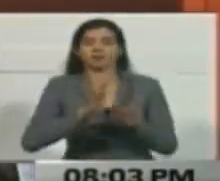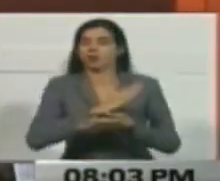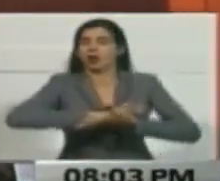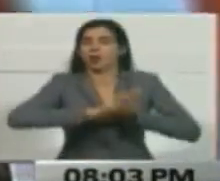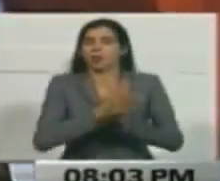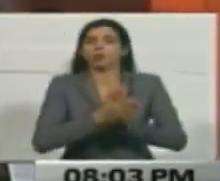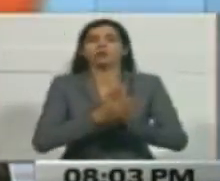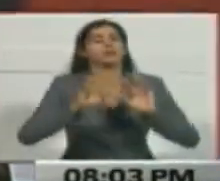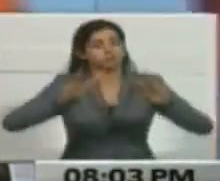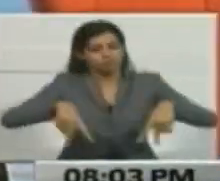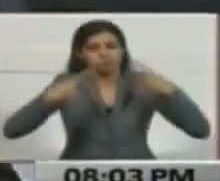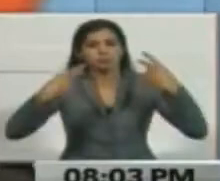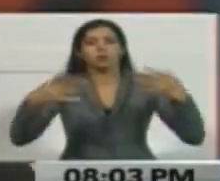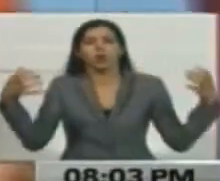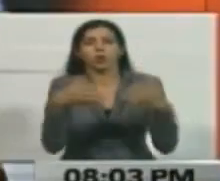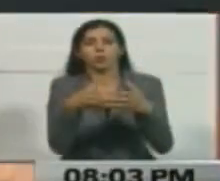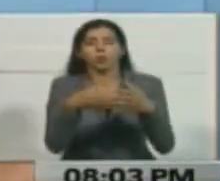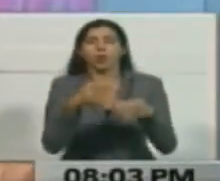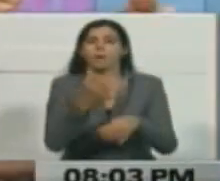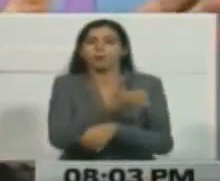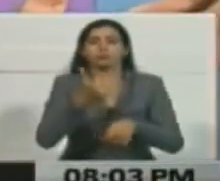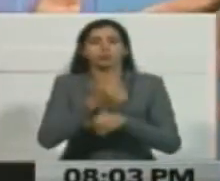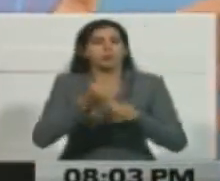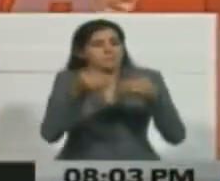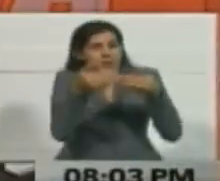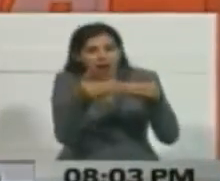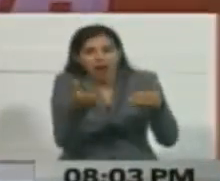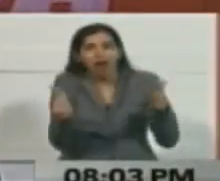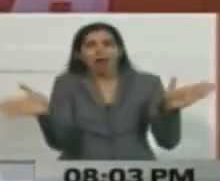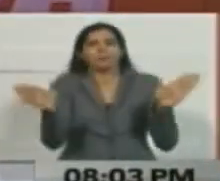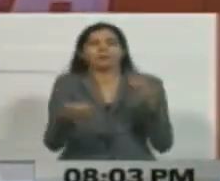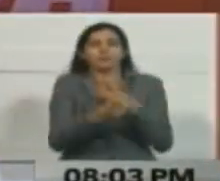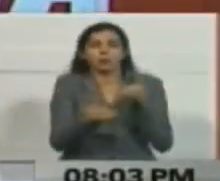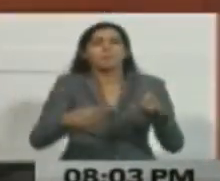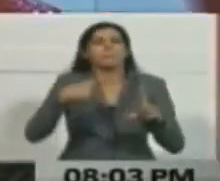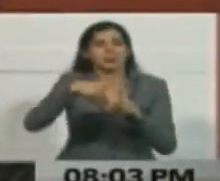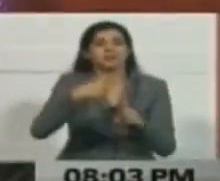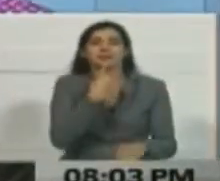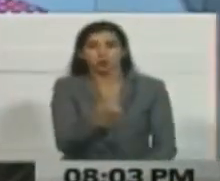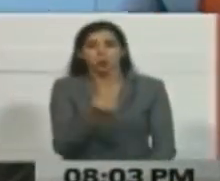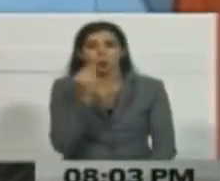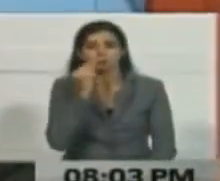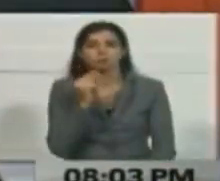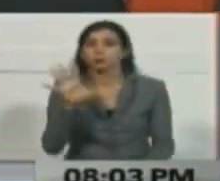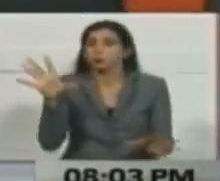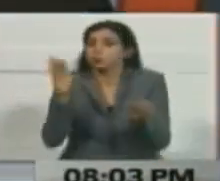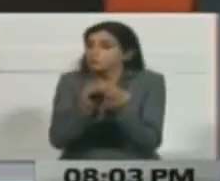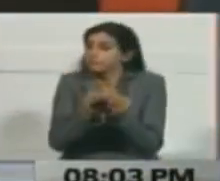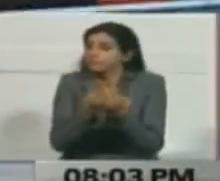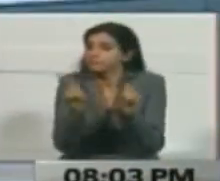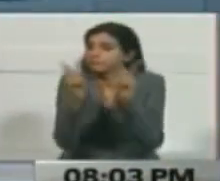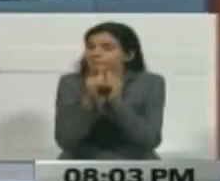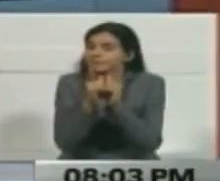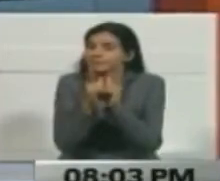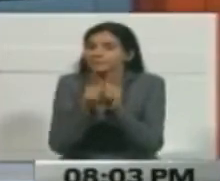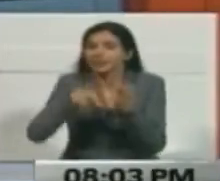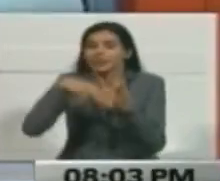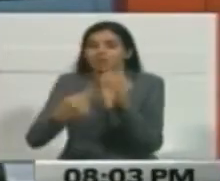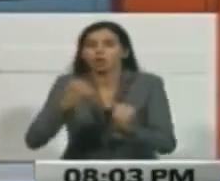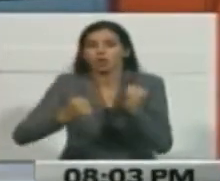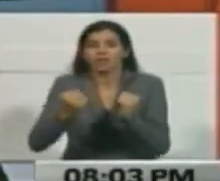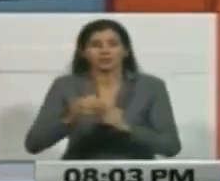nueva organización de la oposición más amplia y democrática. Conclusiones rapiditas, un cayendo y